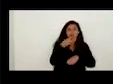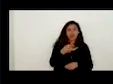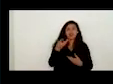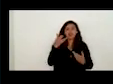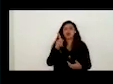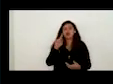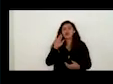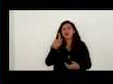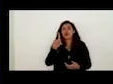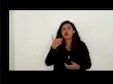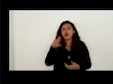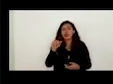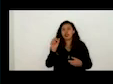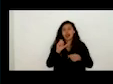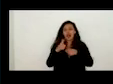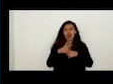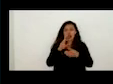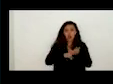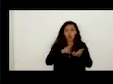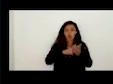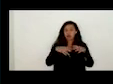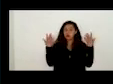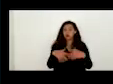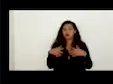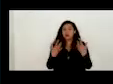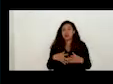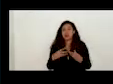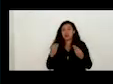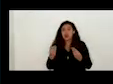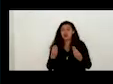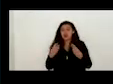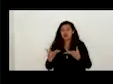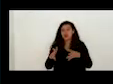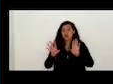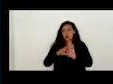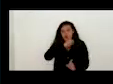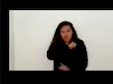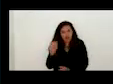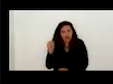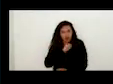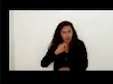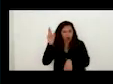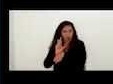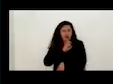de alto valor biológico, satanizada por mucho tiempo, y que hoy en